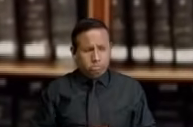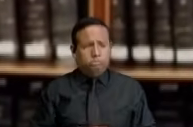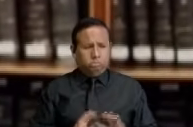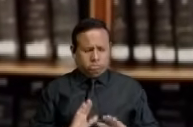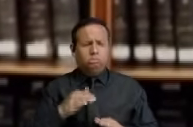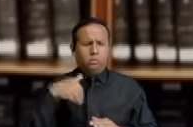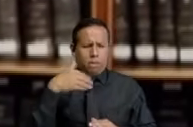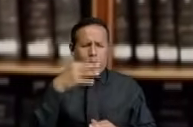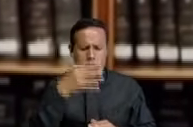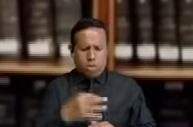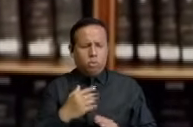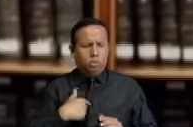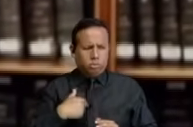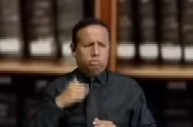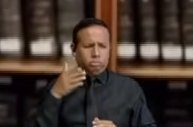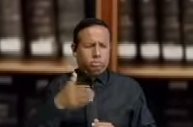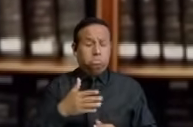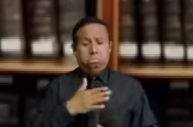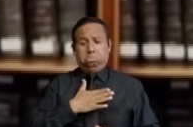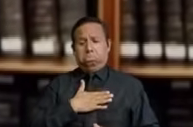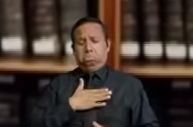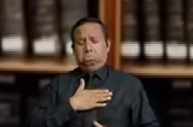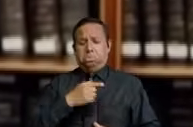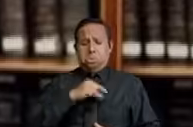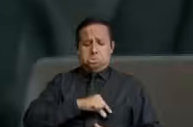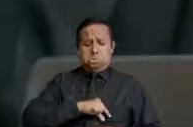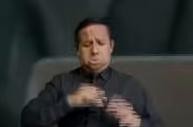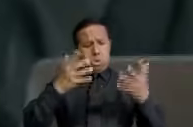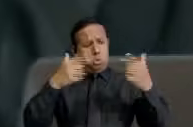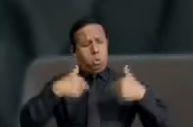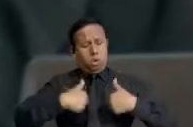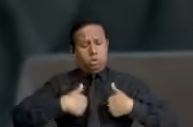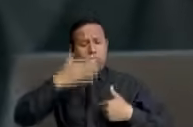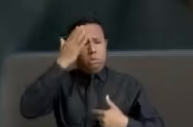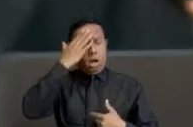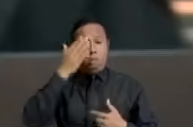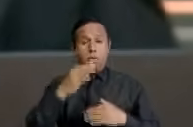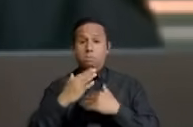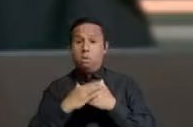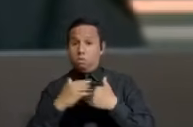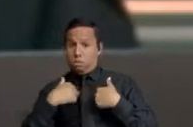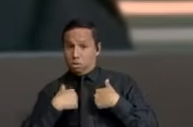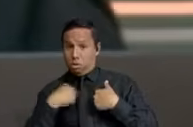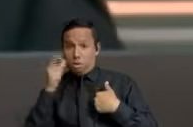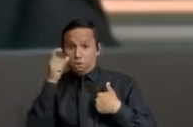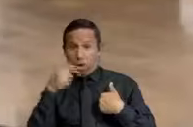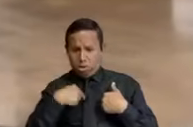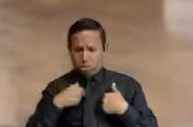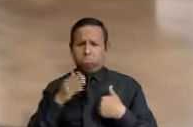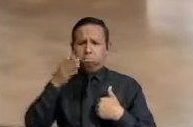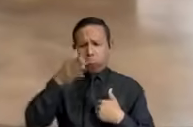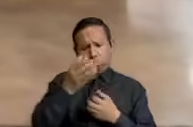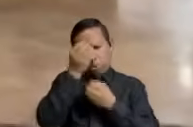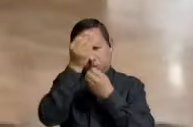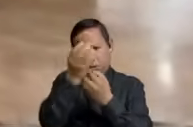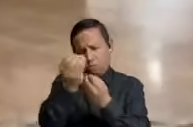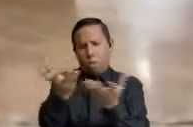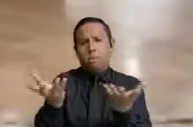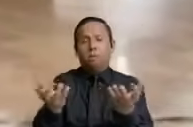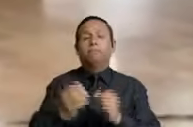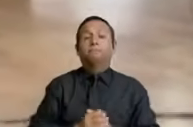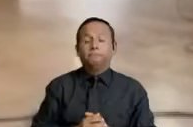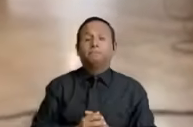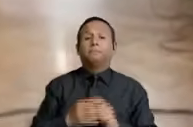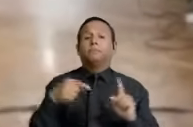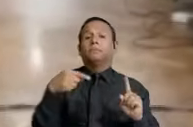oportuno señaló estar con su conciencia tranquila y comparecerá a la fiscalía cuando sea requerido con base en lo manifestado en